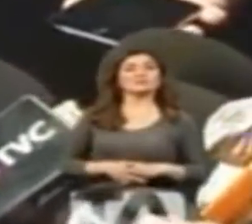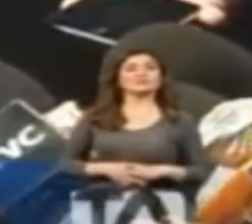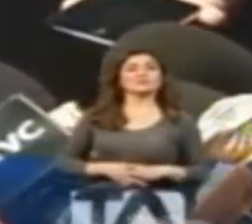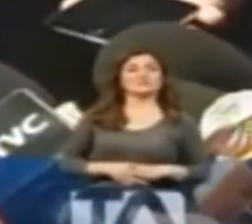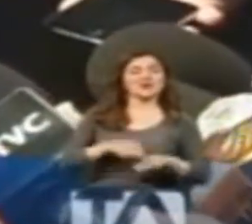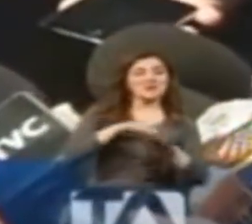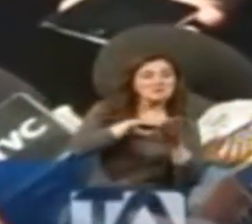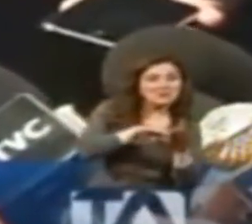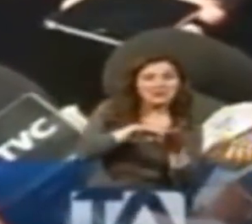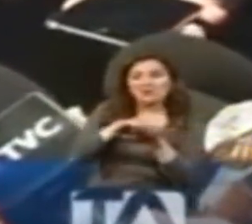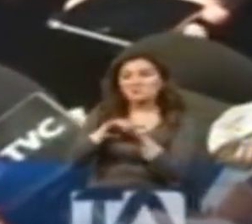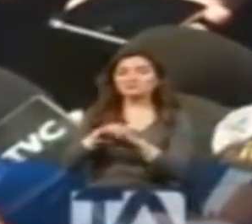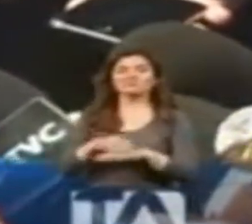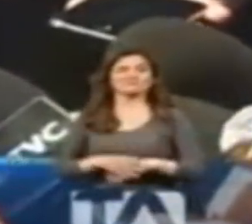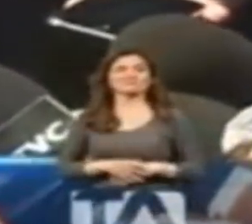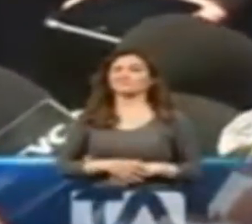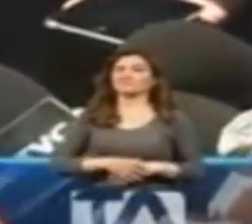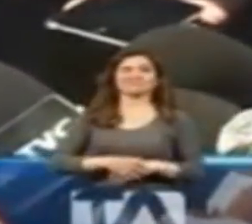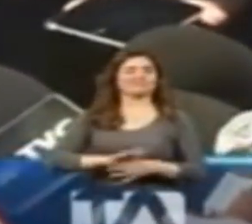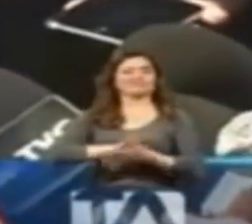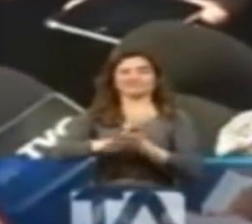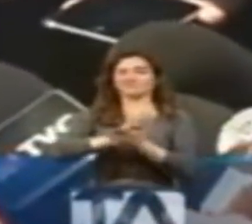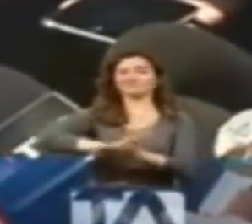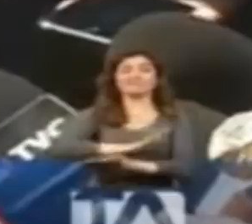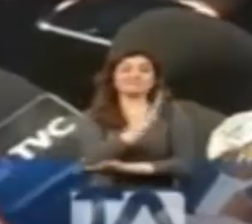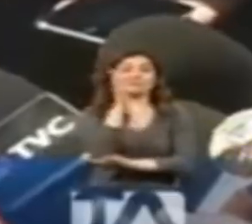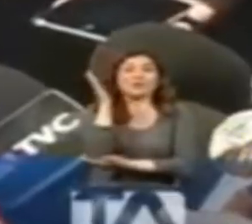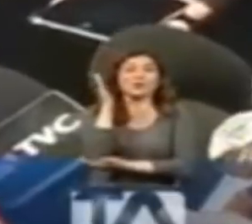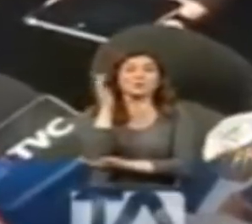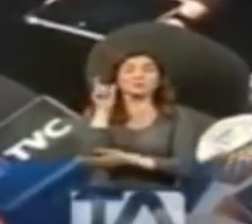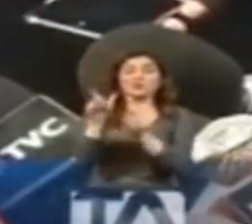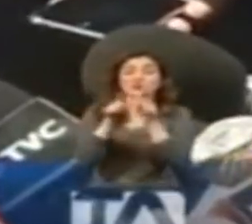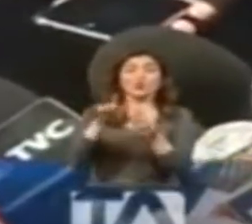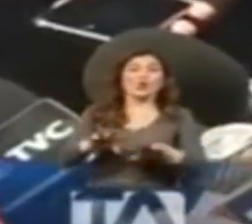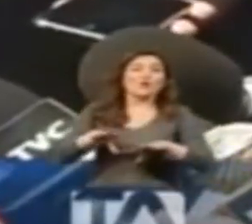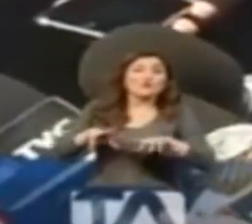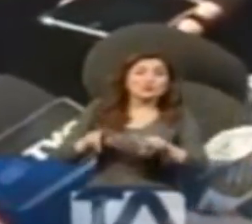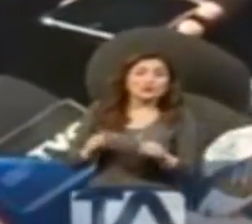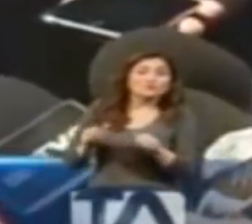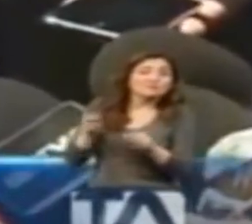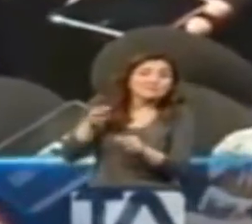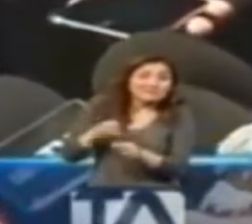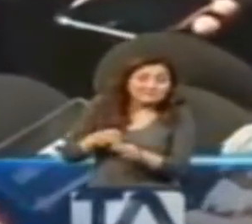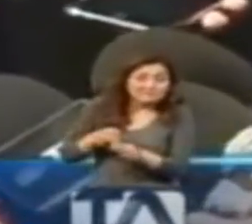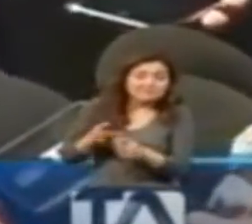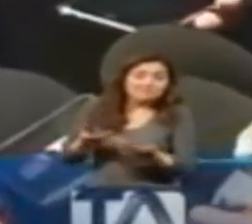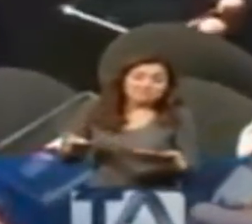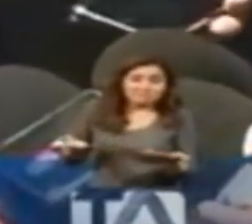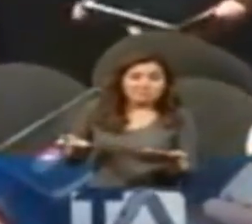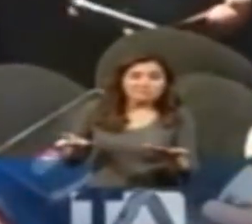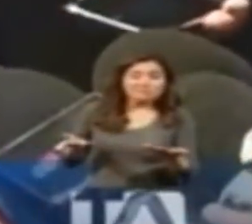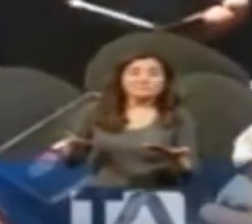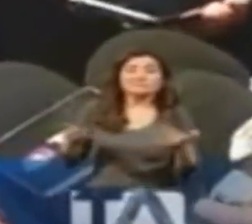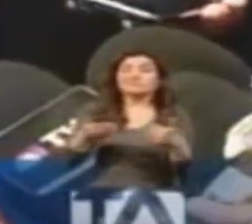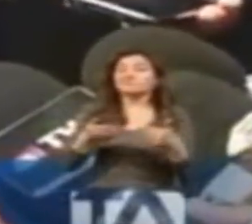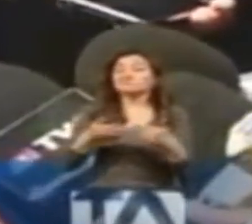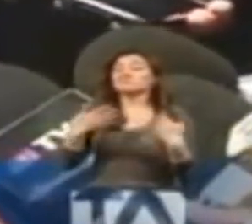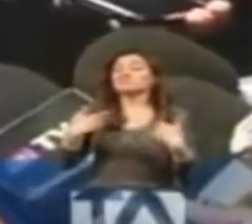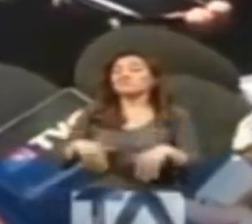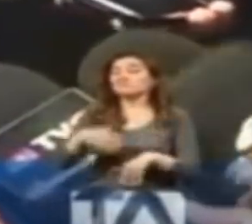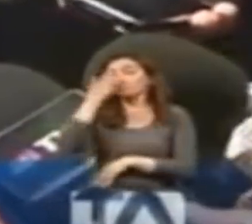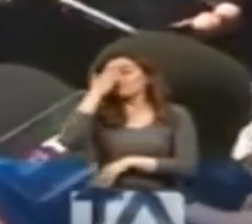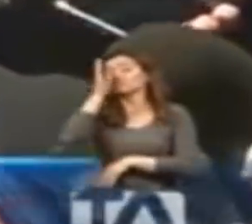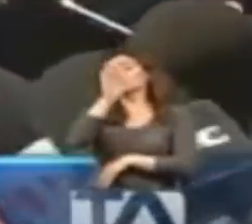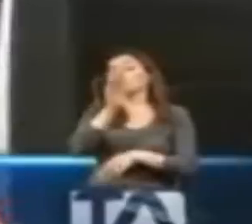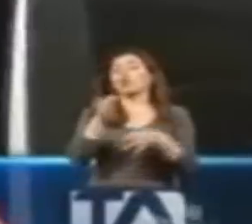privilegios ni favoritismos por absolutamente nadie. Quien haya incurrido en actos de corrupción y haya cometido delitos, responderá